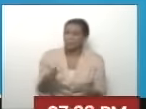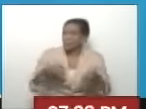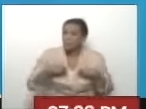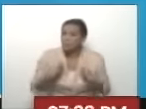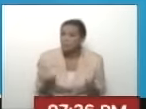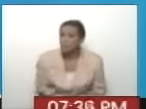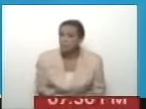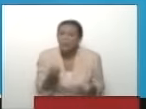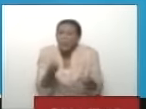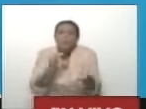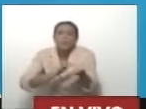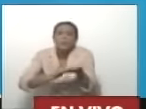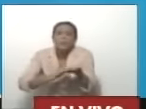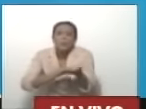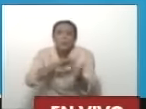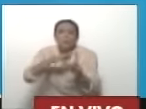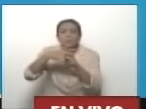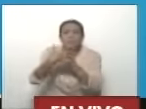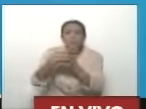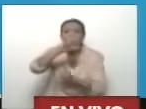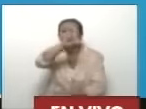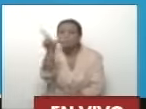Entonces, ¿cómo resolvemos esto?